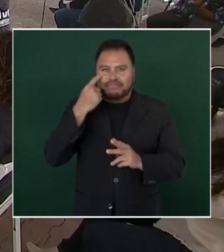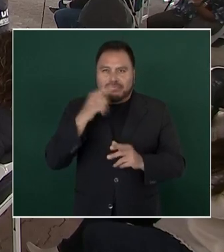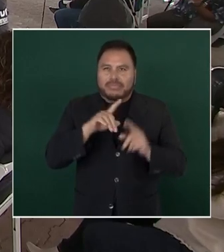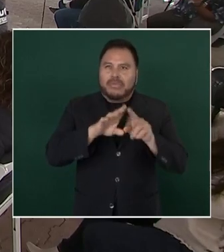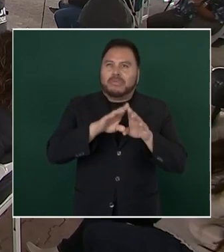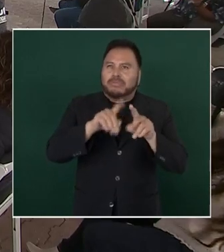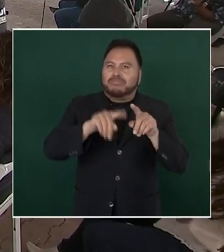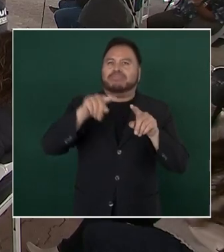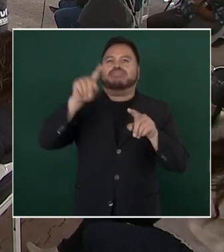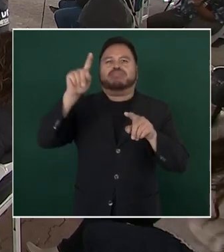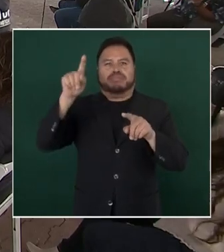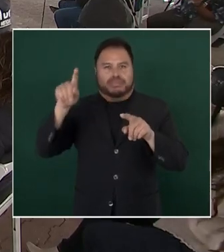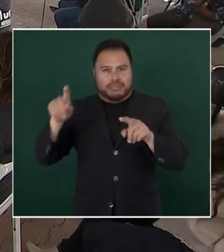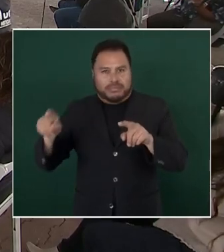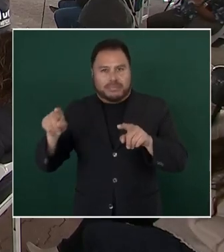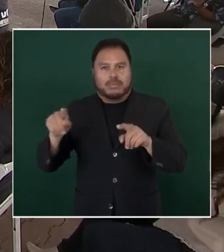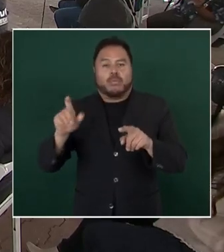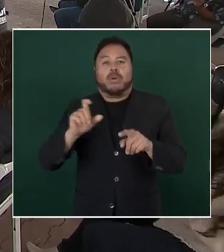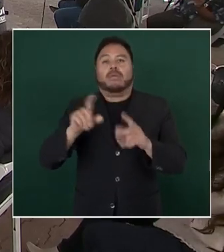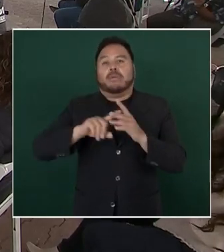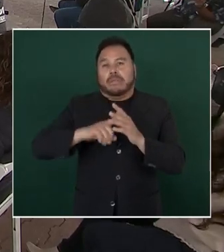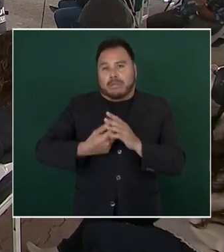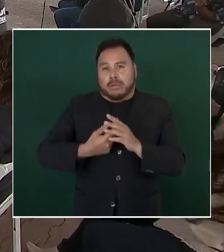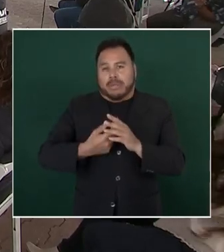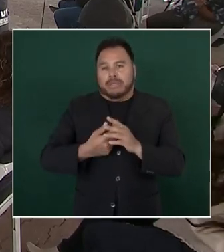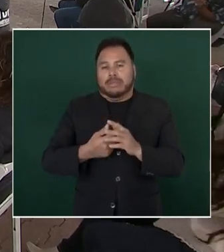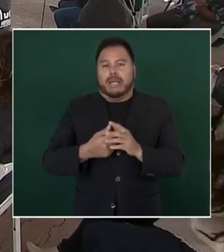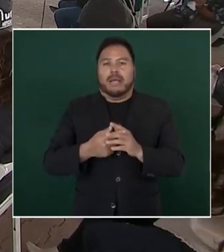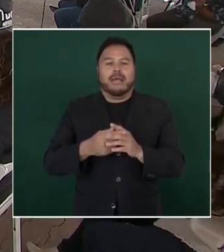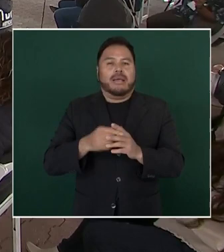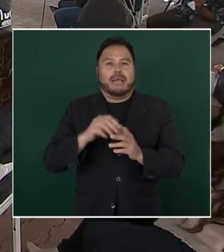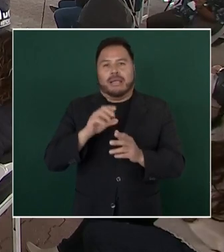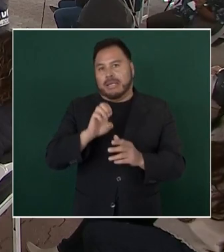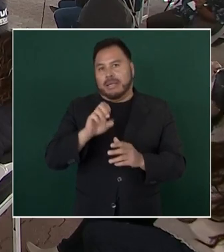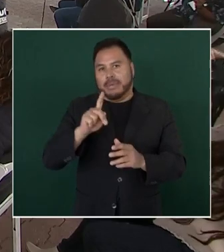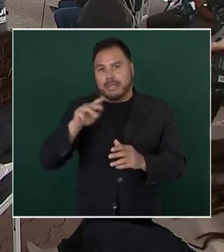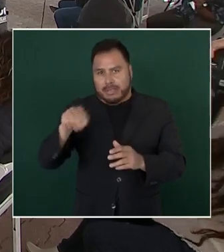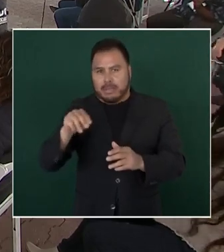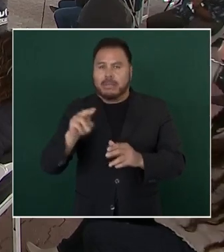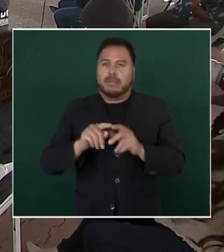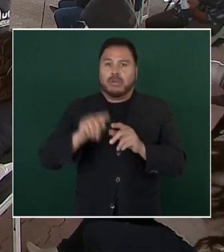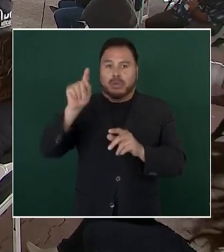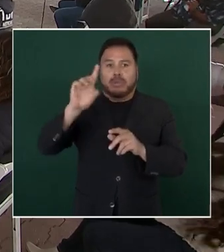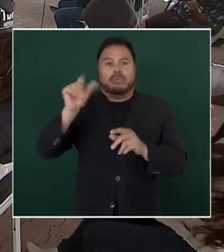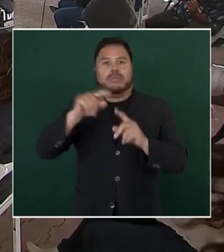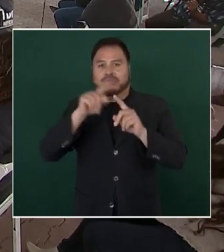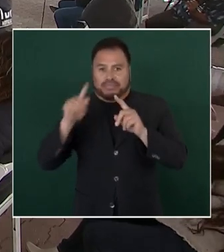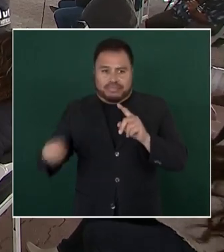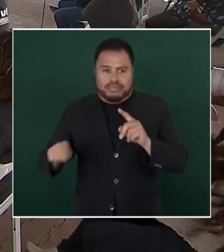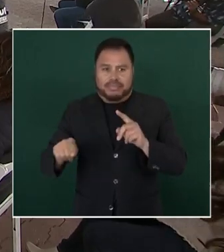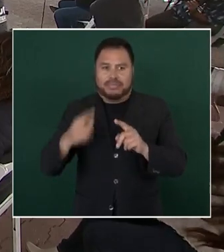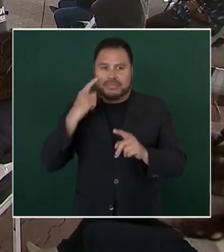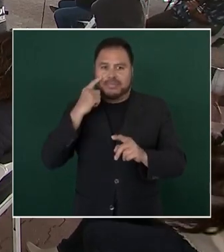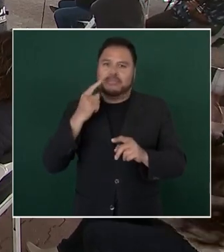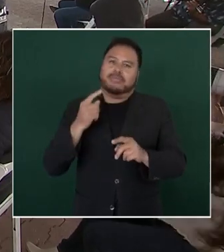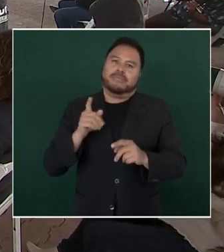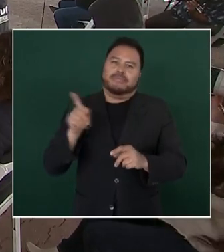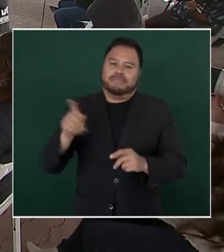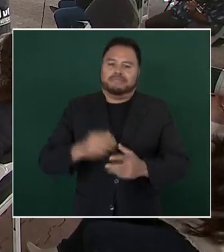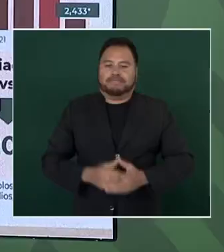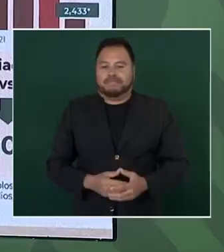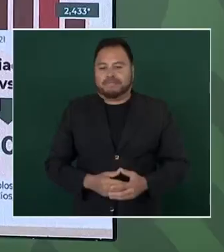baja al inicio del presidente Peña y vuelve. Y nos los dejan acá.